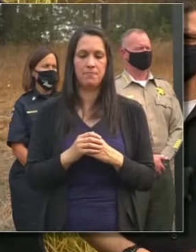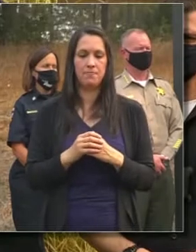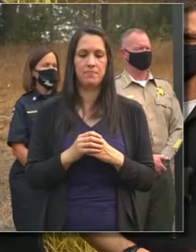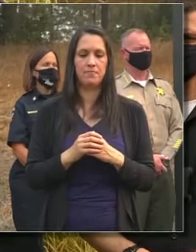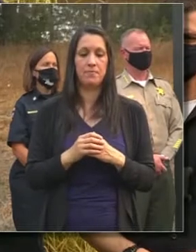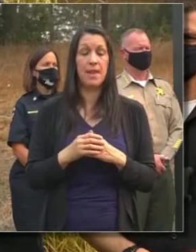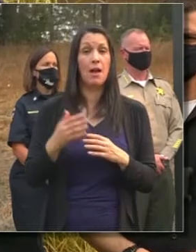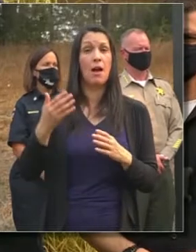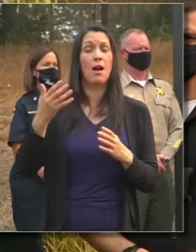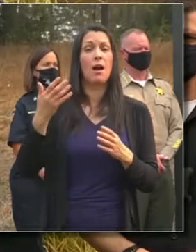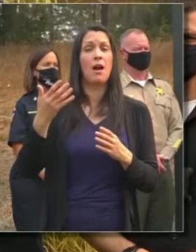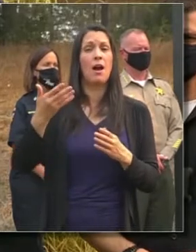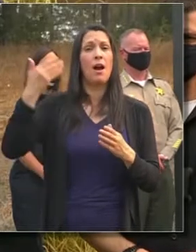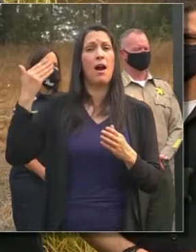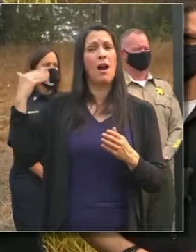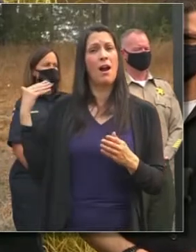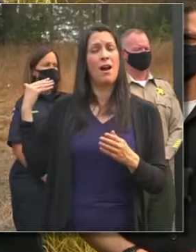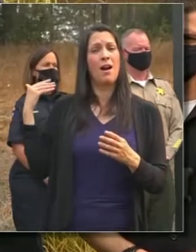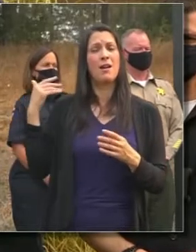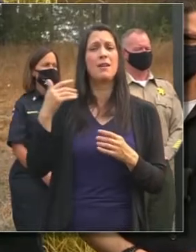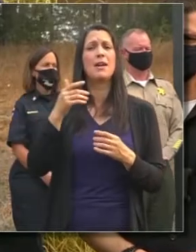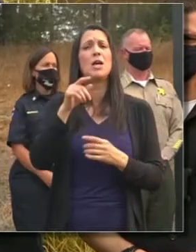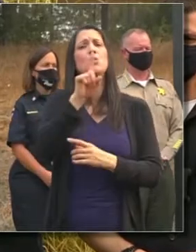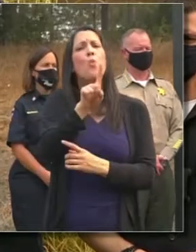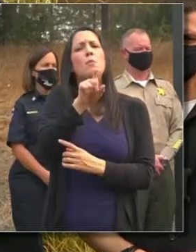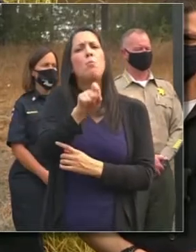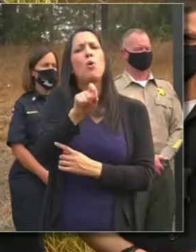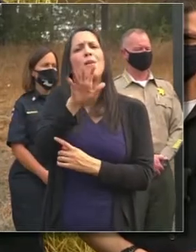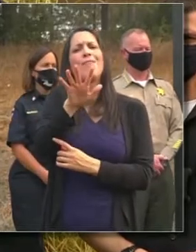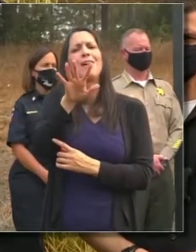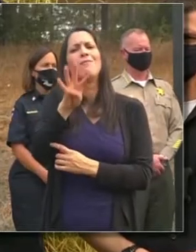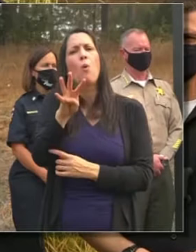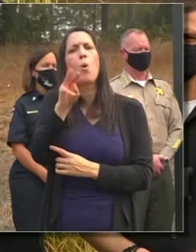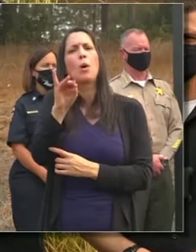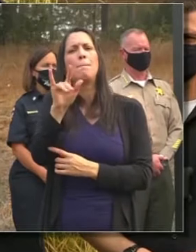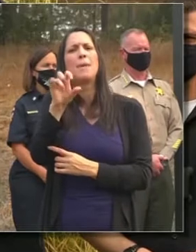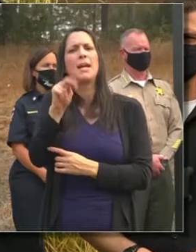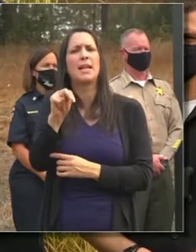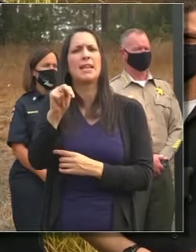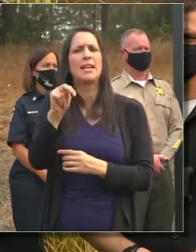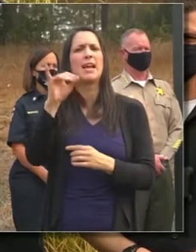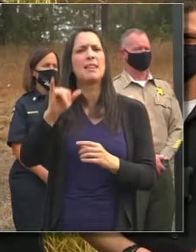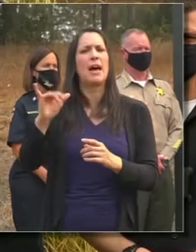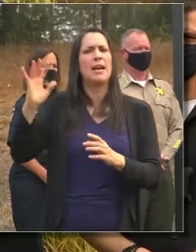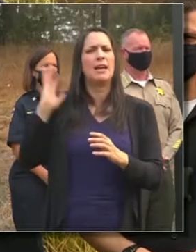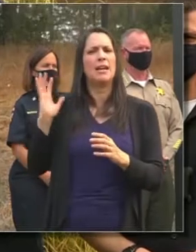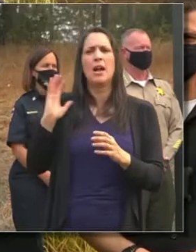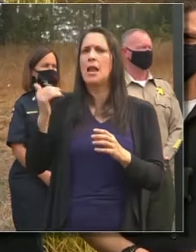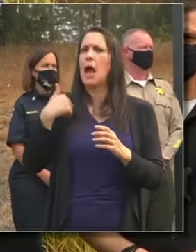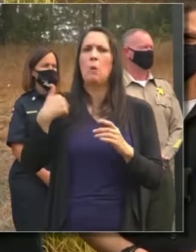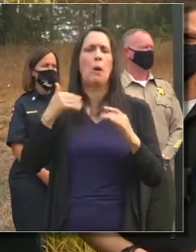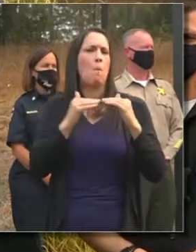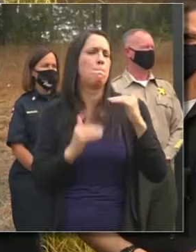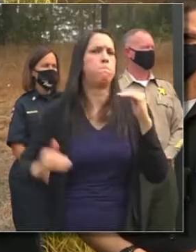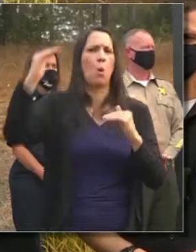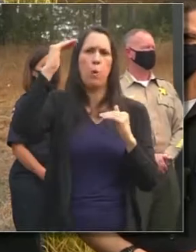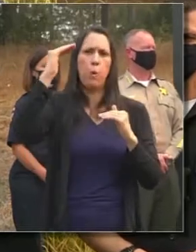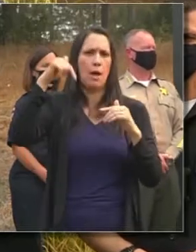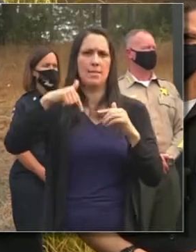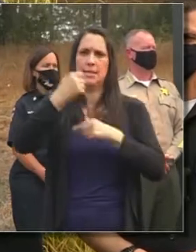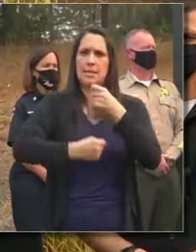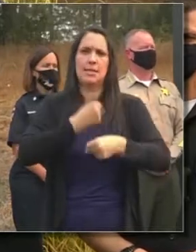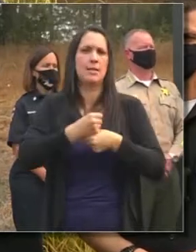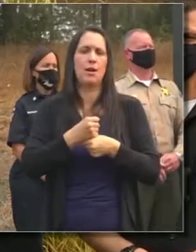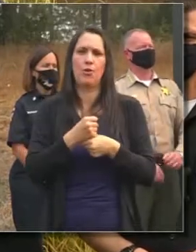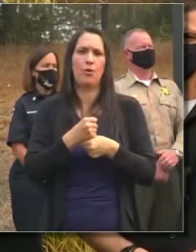el año más intenso antes que esté 1.5 millones esto hace que ese récord anterior sea